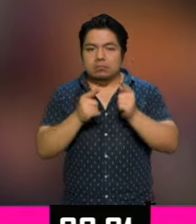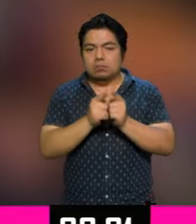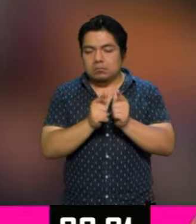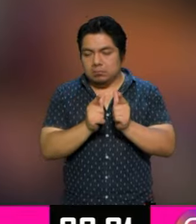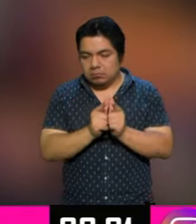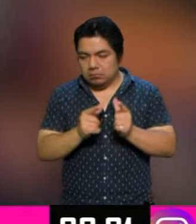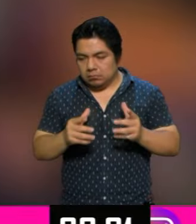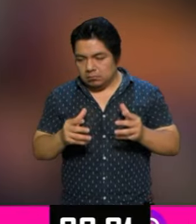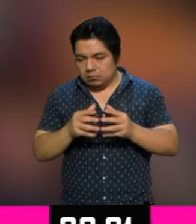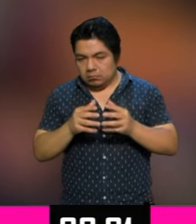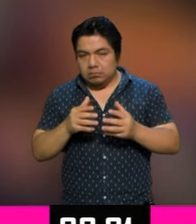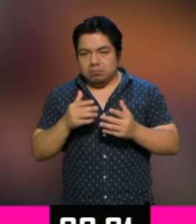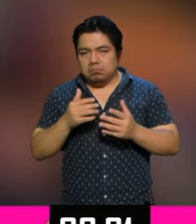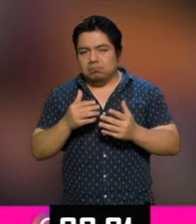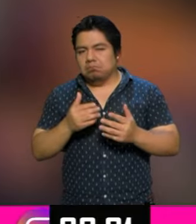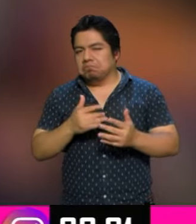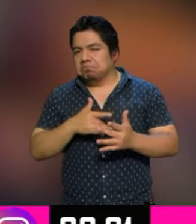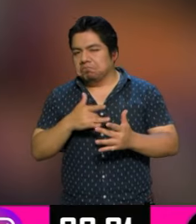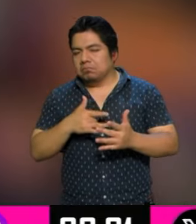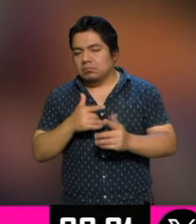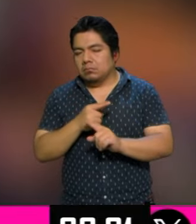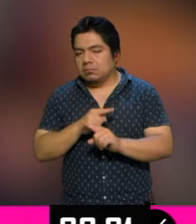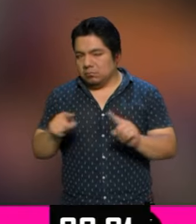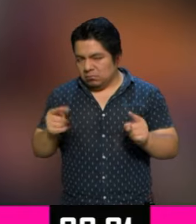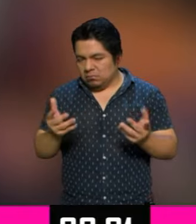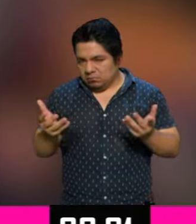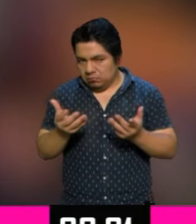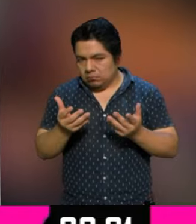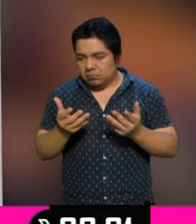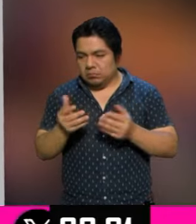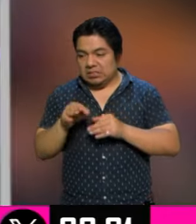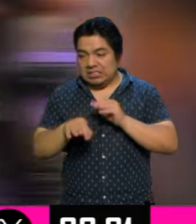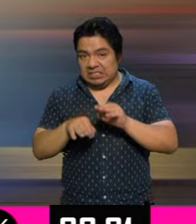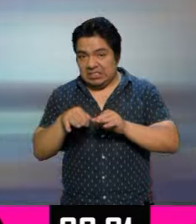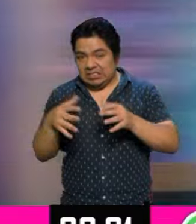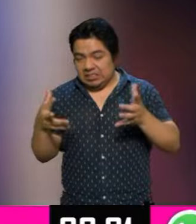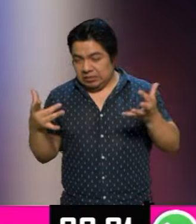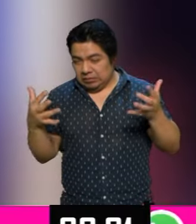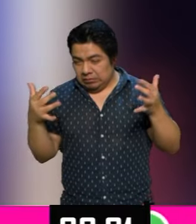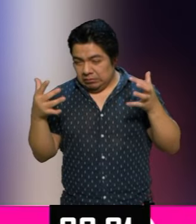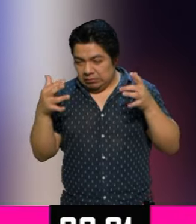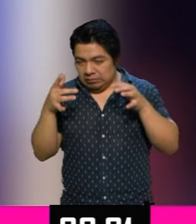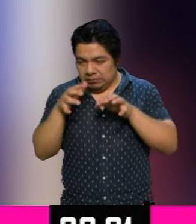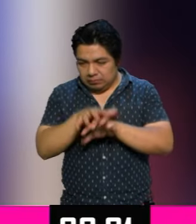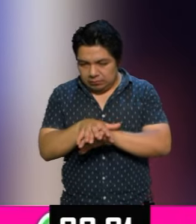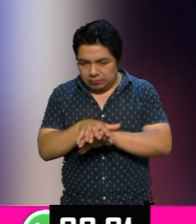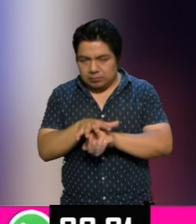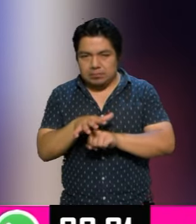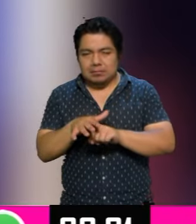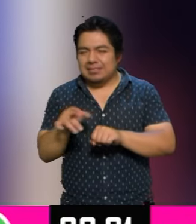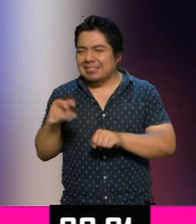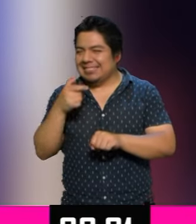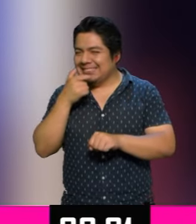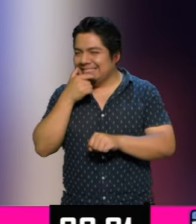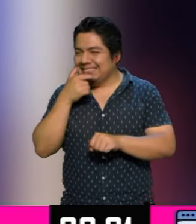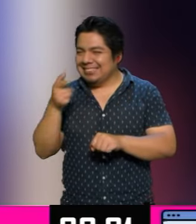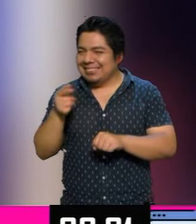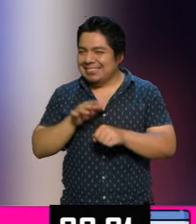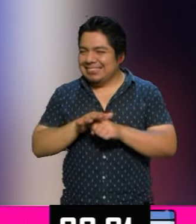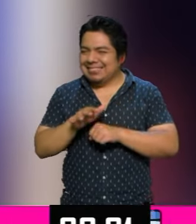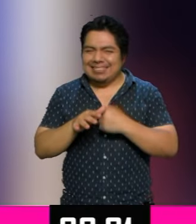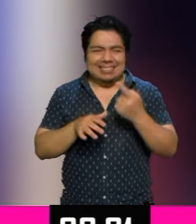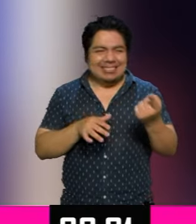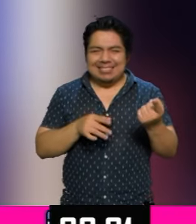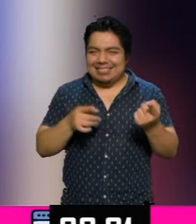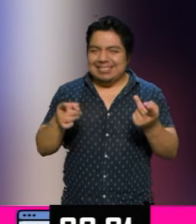hacer algo diferente, ¿no? Entonces tratamos de fusionar todos nuestros... Confiésen, a ver, ¿por qué se ríe usted? ¿Qué cantaba? No. Se